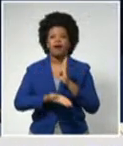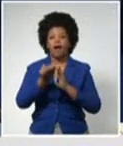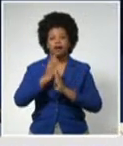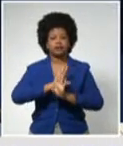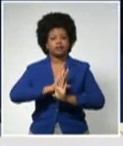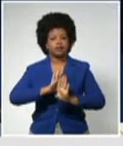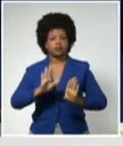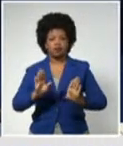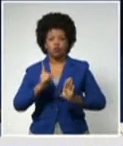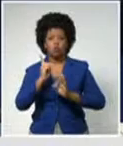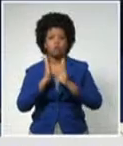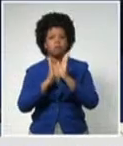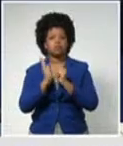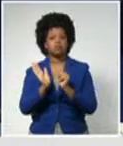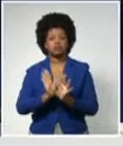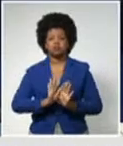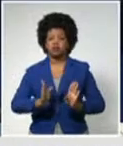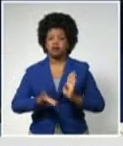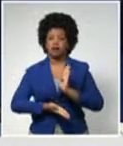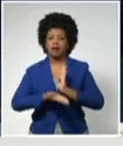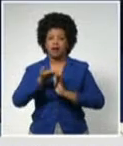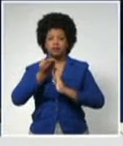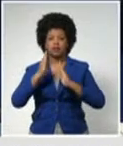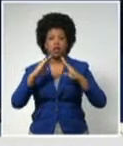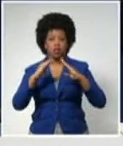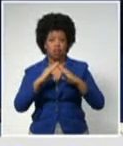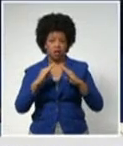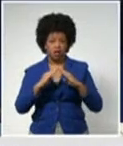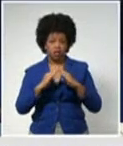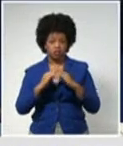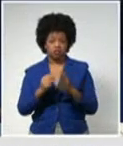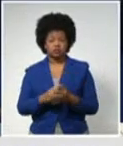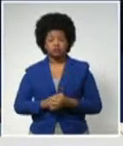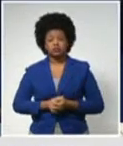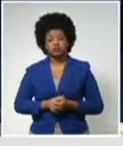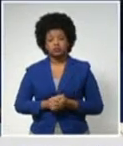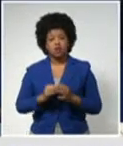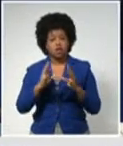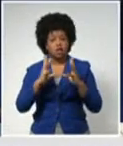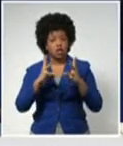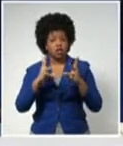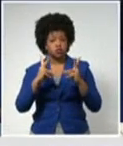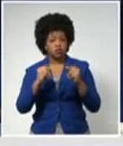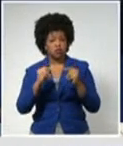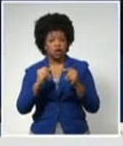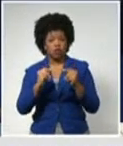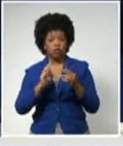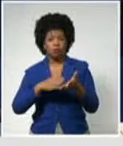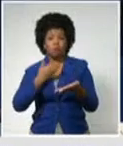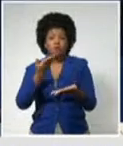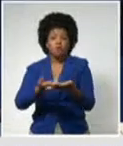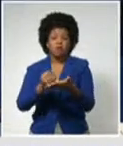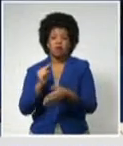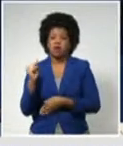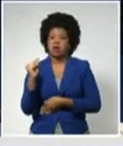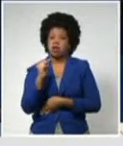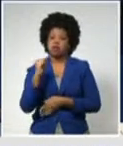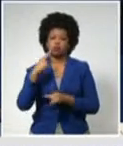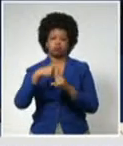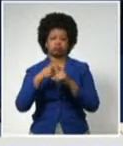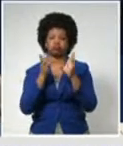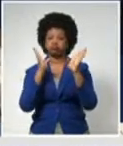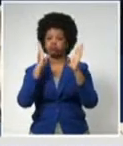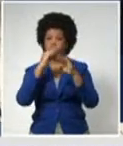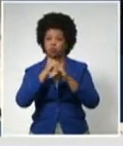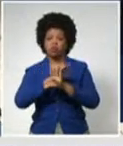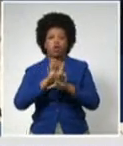con alta epidemiológica, que incluye los dos periodos con resultados negativos del PCR, incorporado a